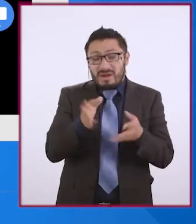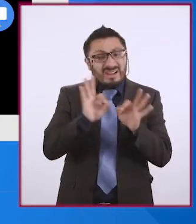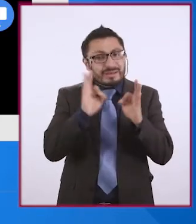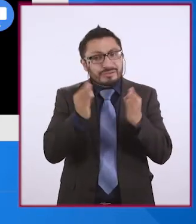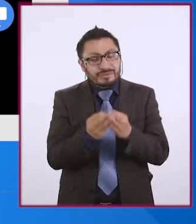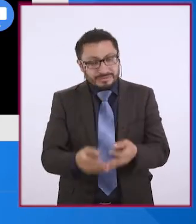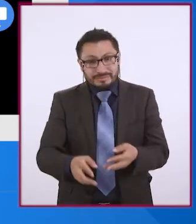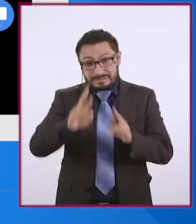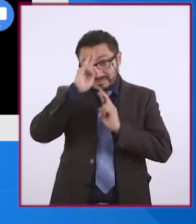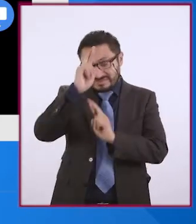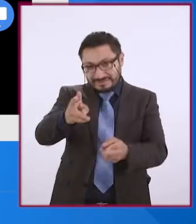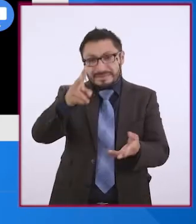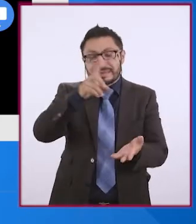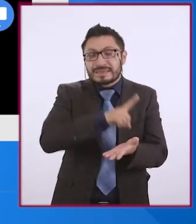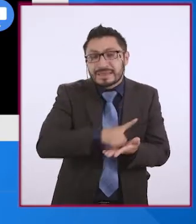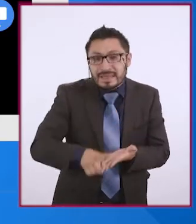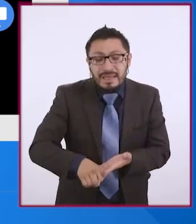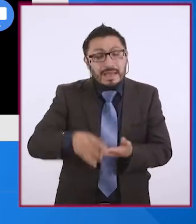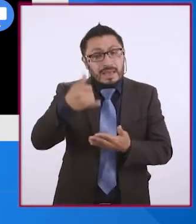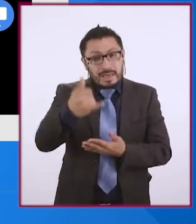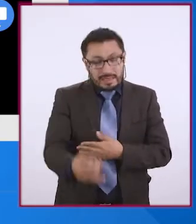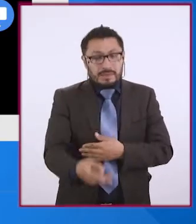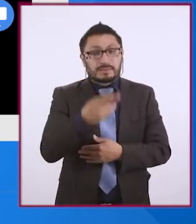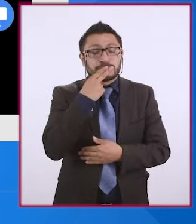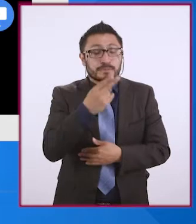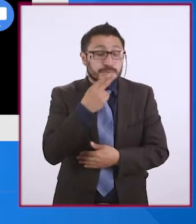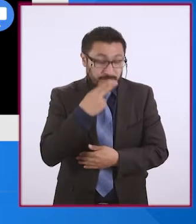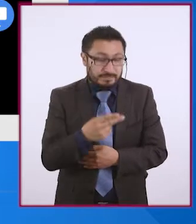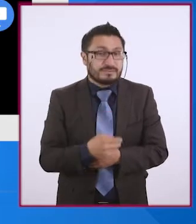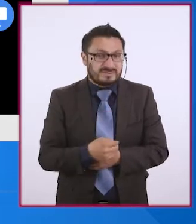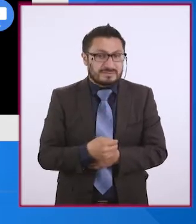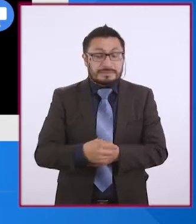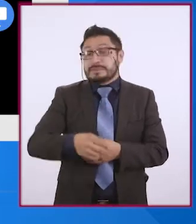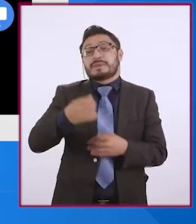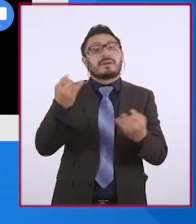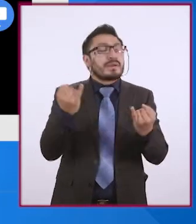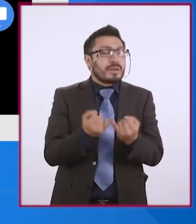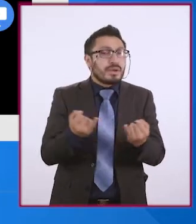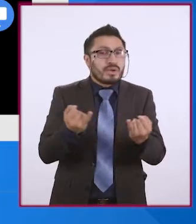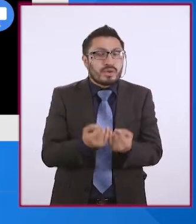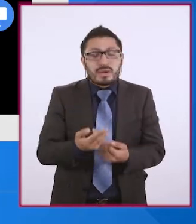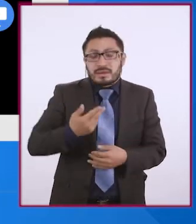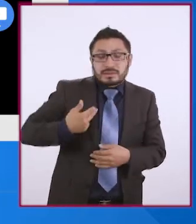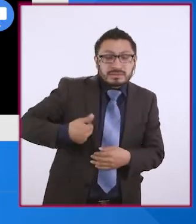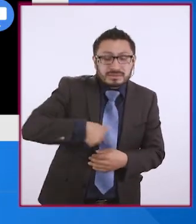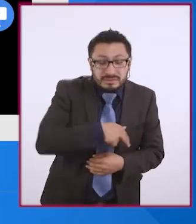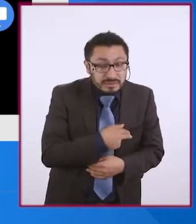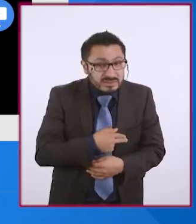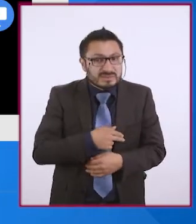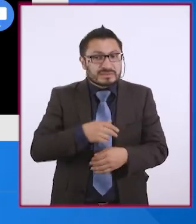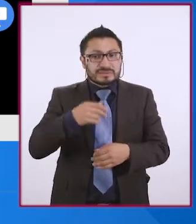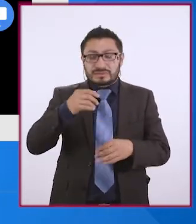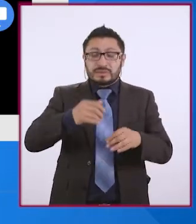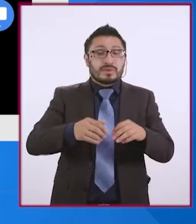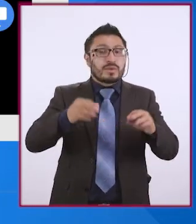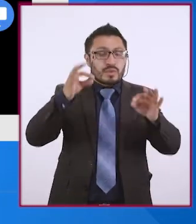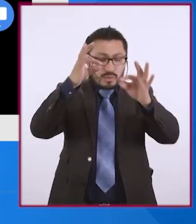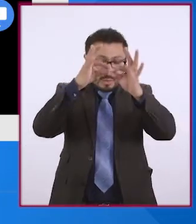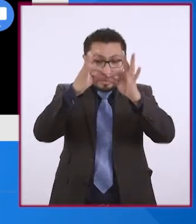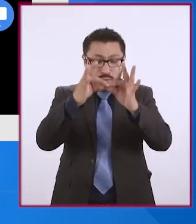derechos y es la única forma también de ejercitarnos en el cumplimiento de